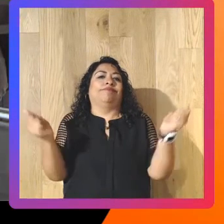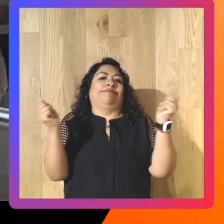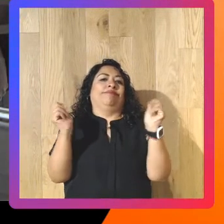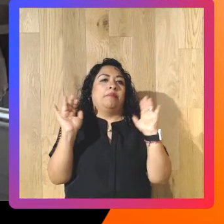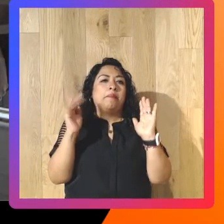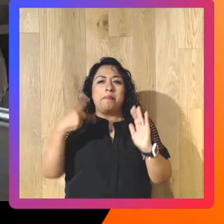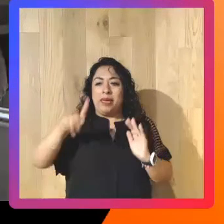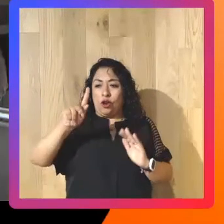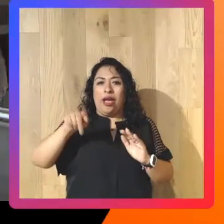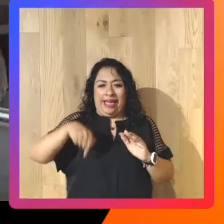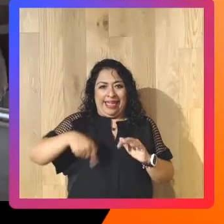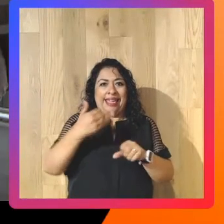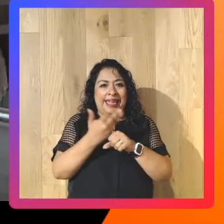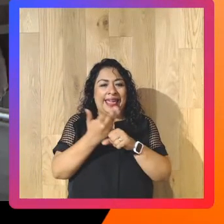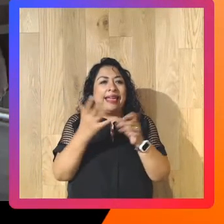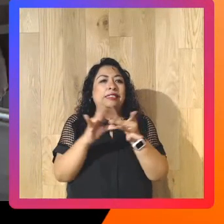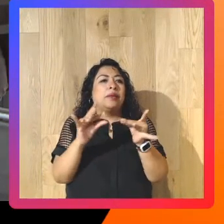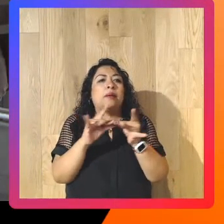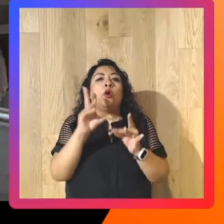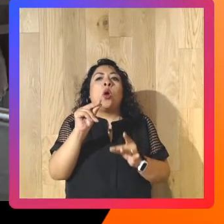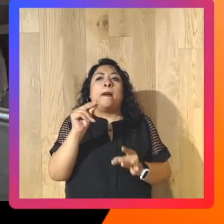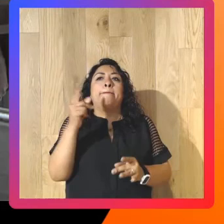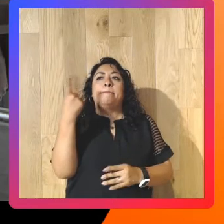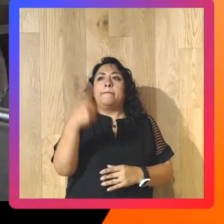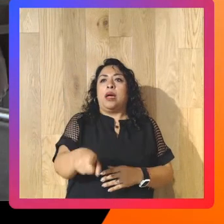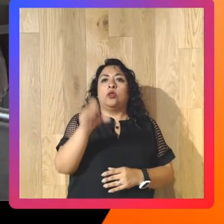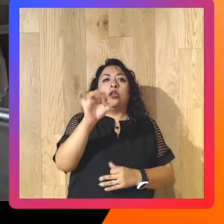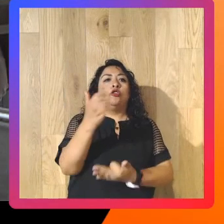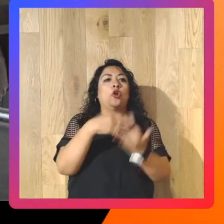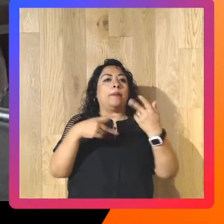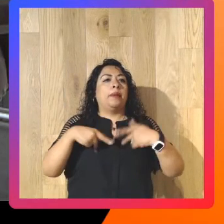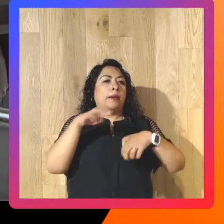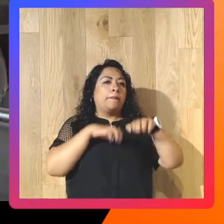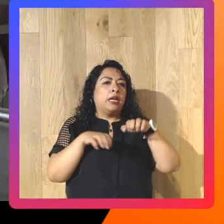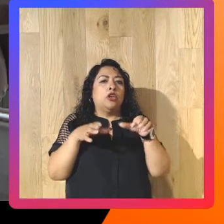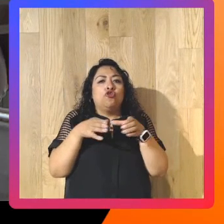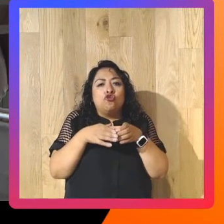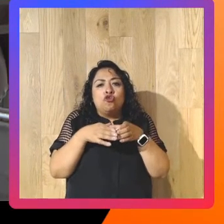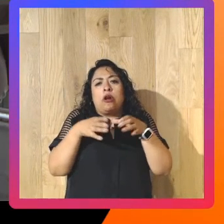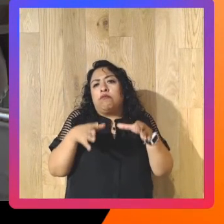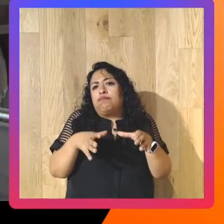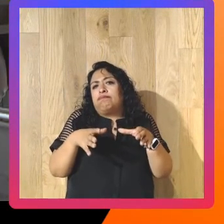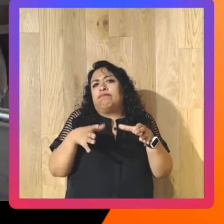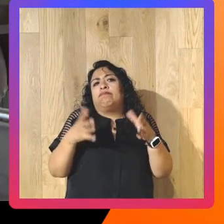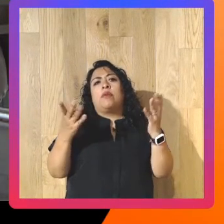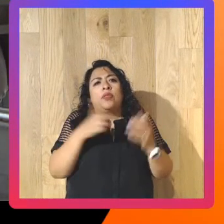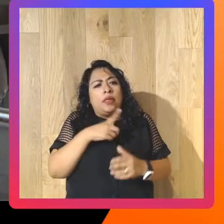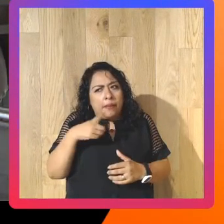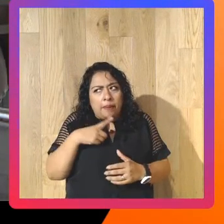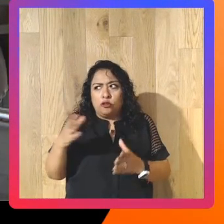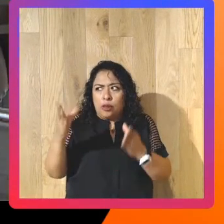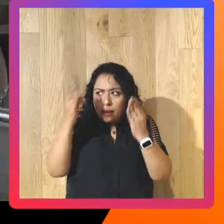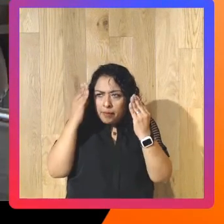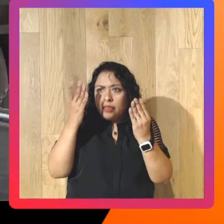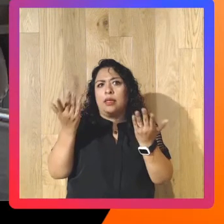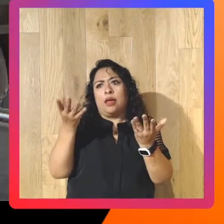estamos explicando, no puede ser por decreto. Todos los empresarios pequeños, medianos, nos tenemos que ir